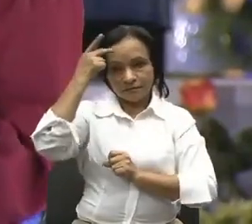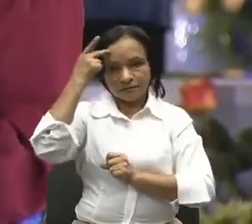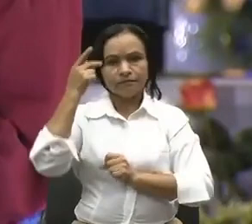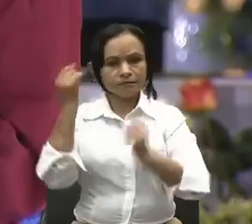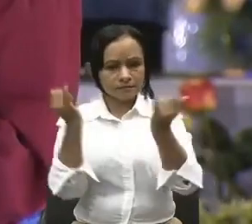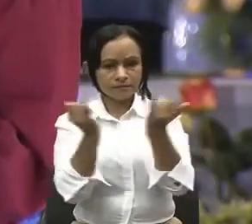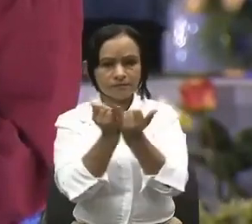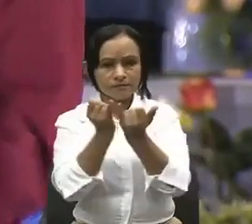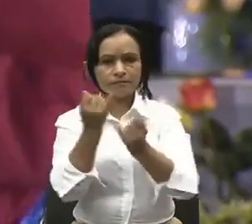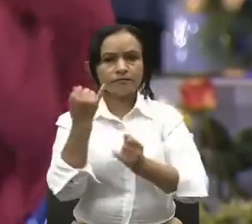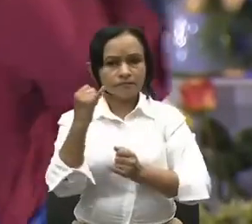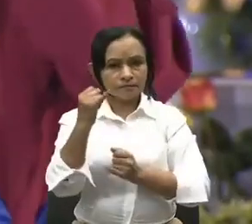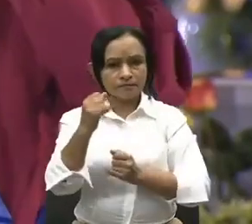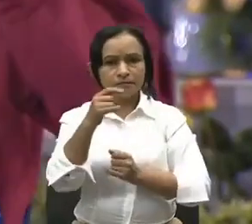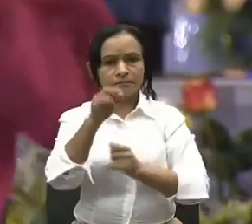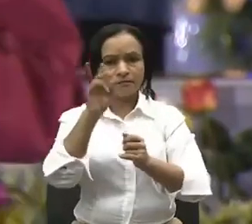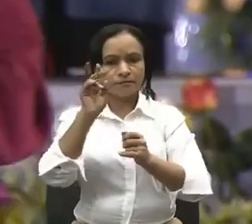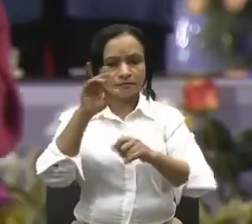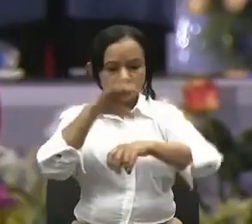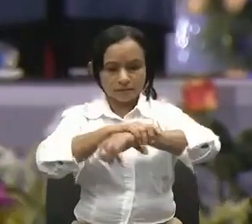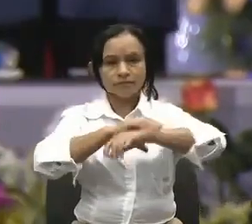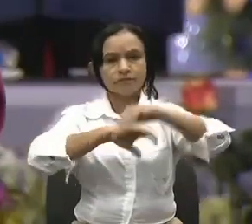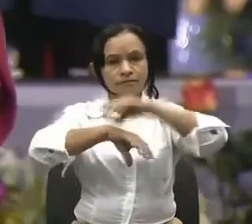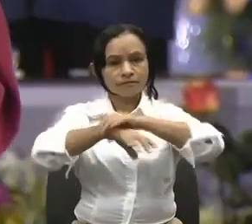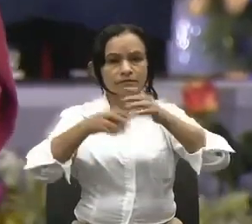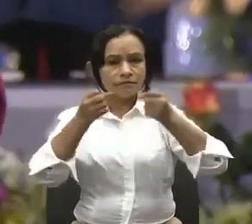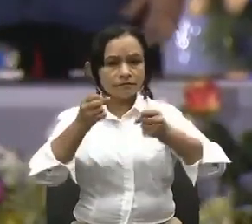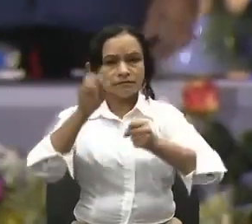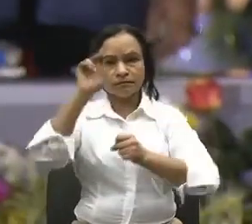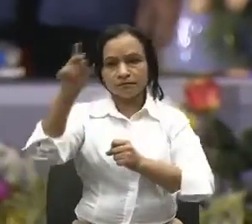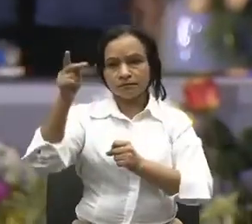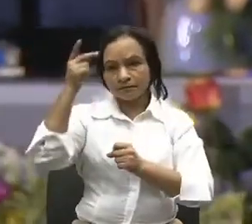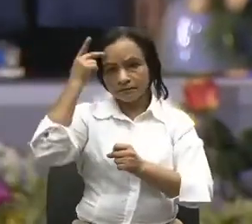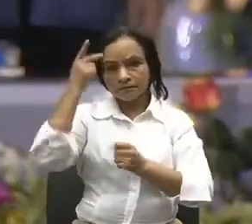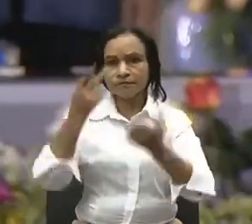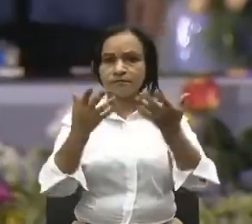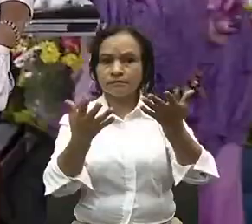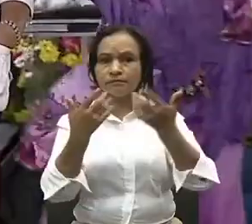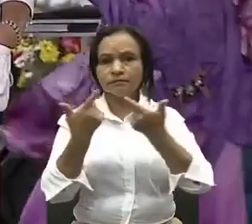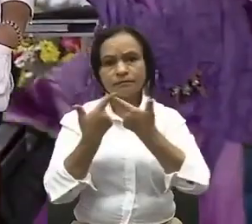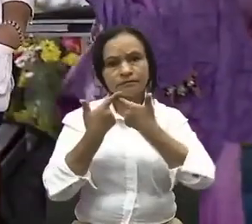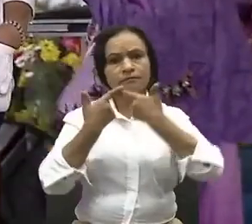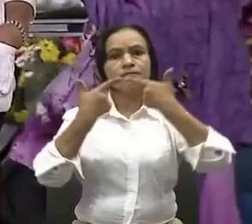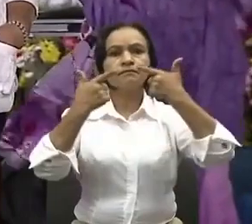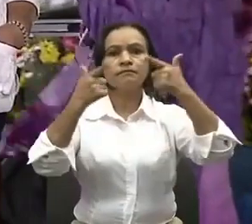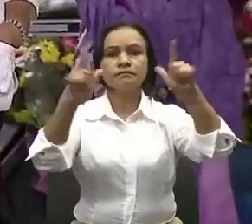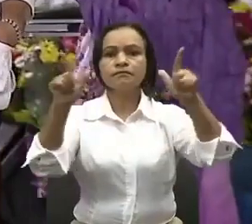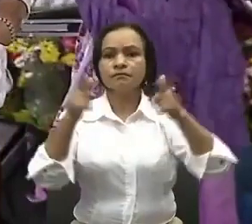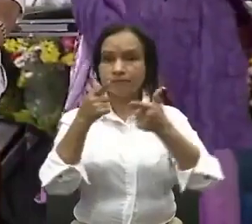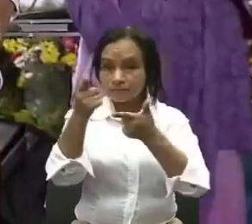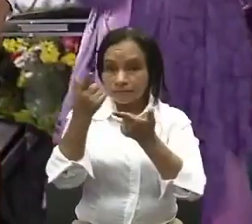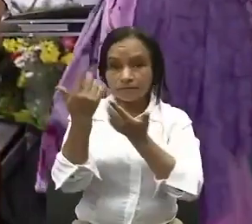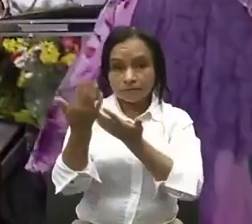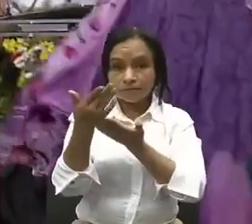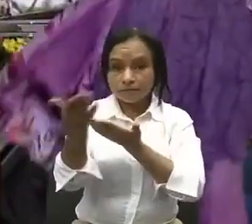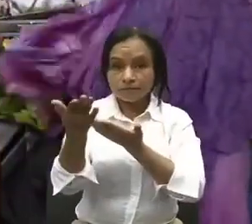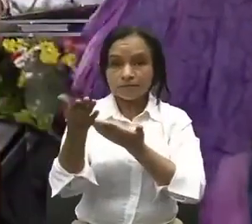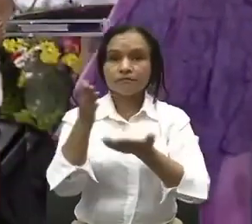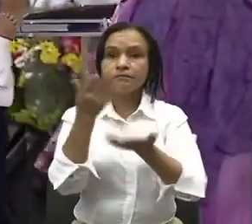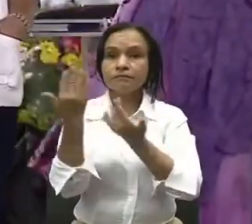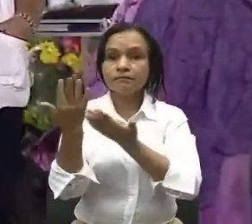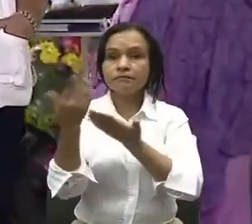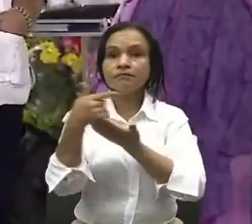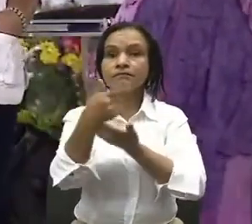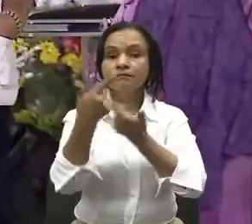políticos. Sí, son presos políticos. ¿Qué esperan para poner en libertad a esos presos políticos? ¿Qué esperan?